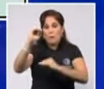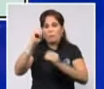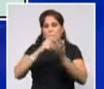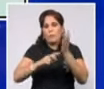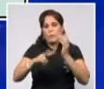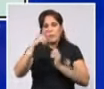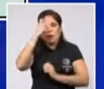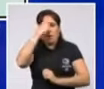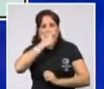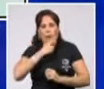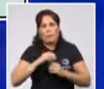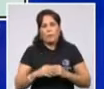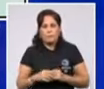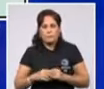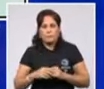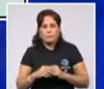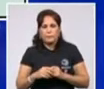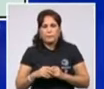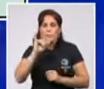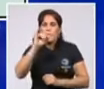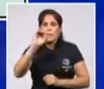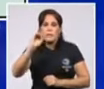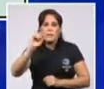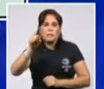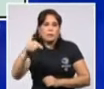Ávila con un